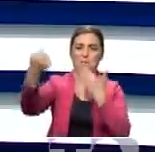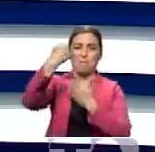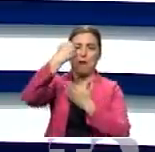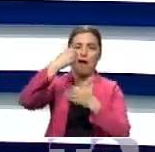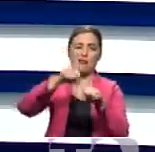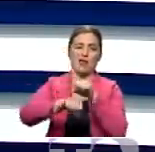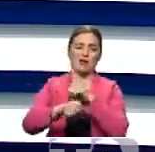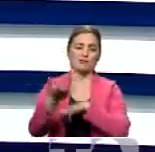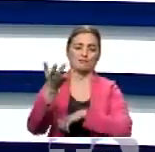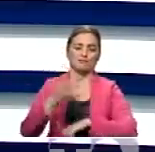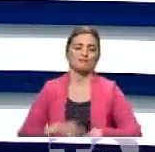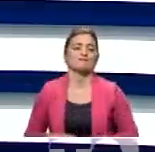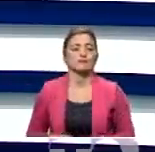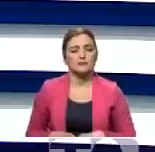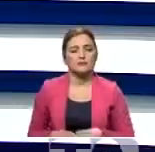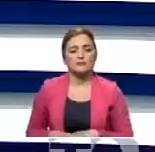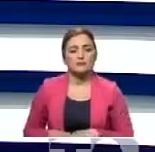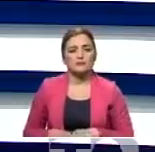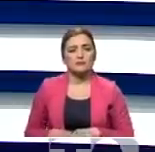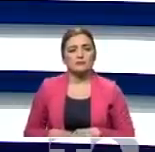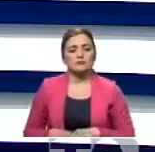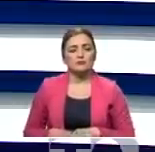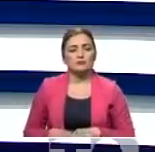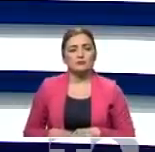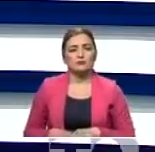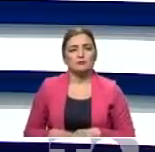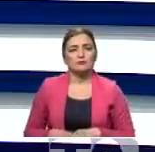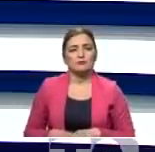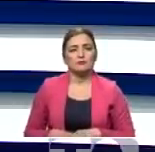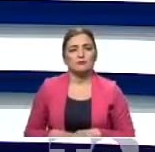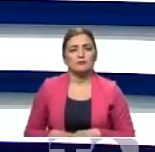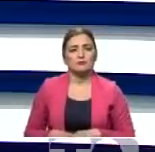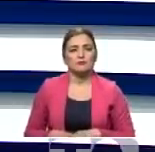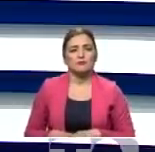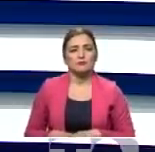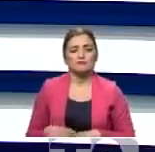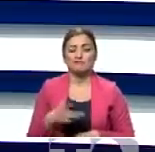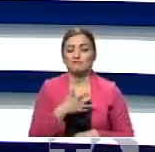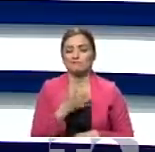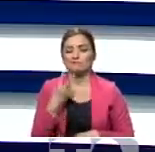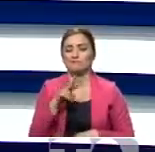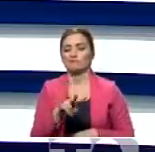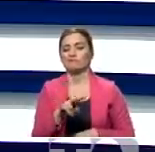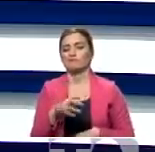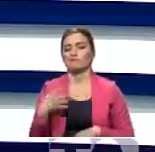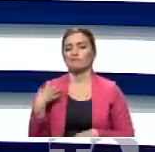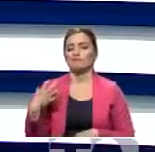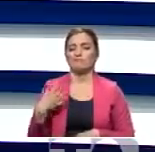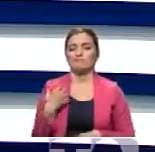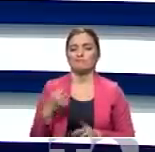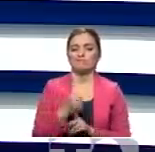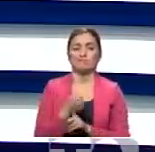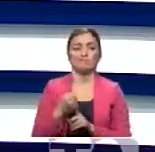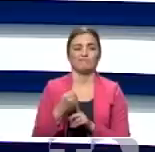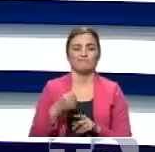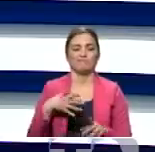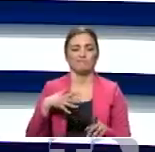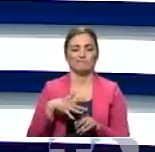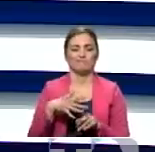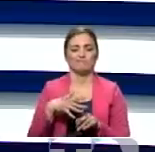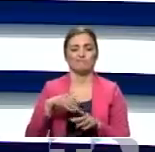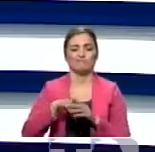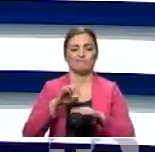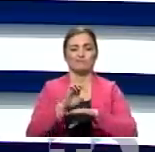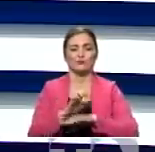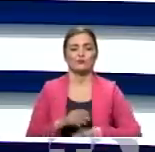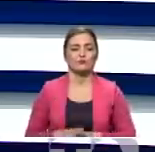visto que su carro ha sido prácticamente afectado. Así es, lamentables imágenes que nos dejan estas jornadas por las que está atravesando nuestro